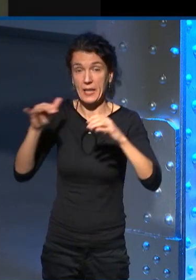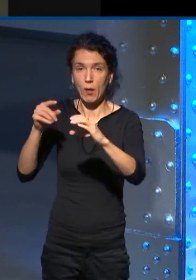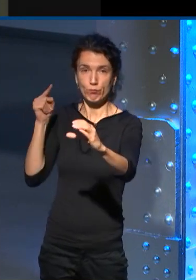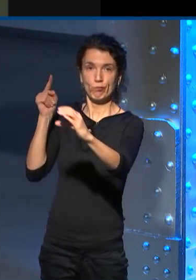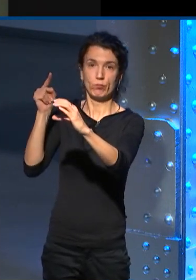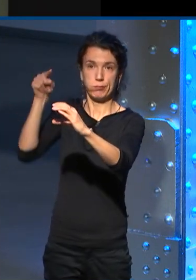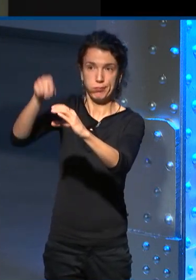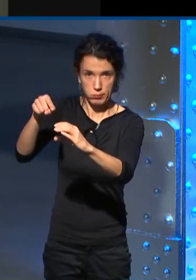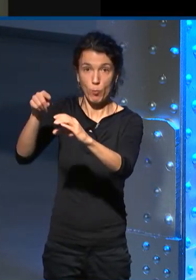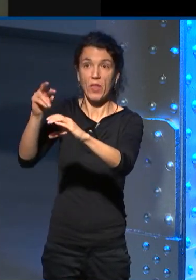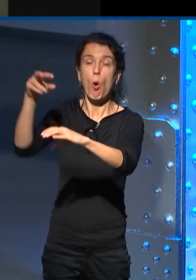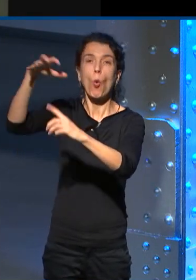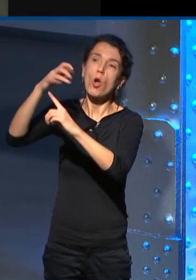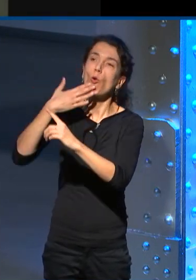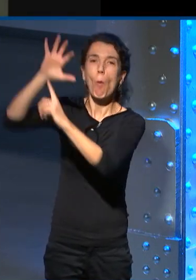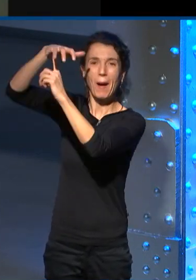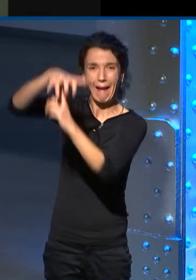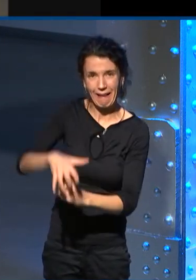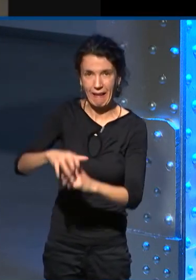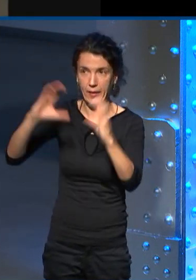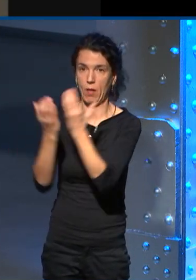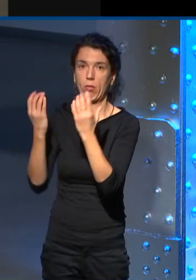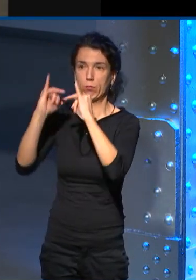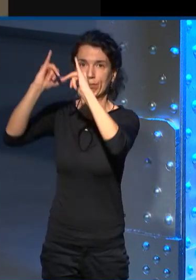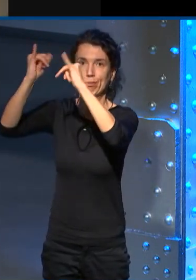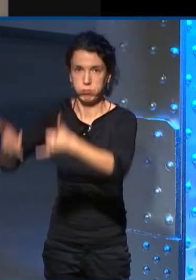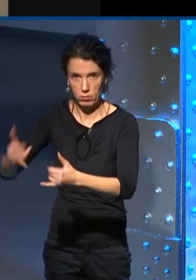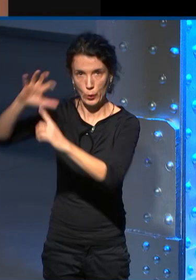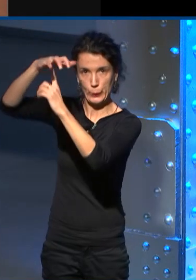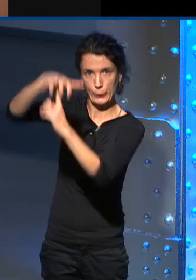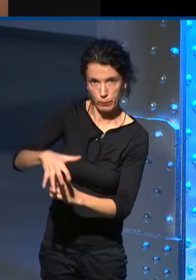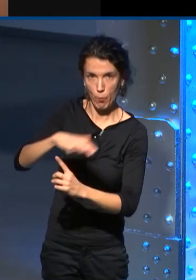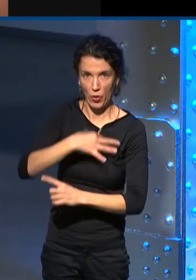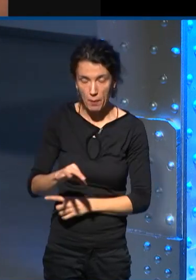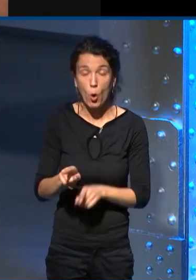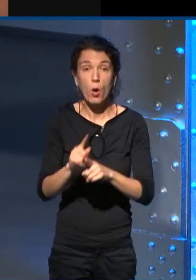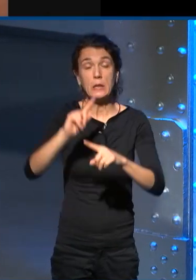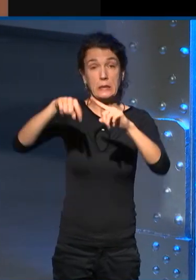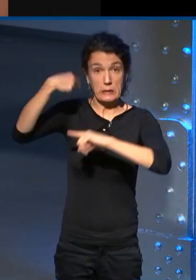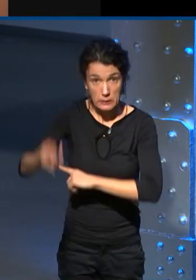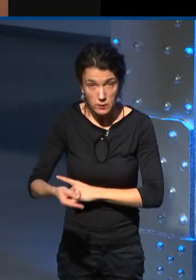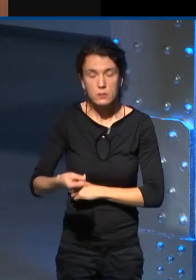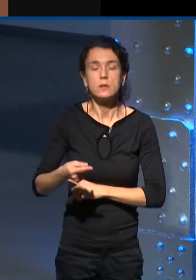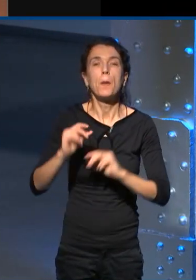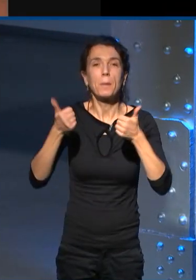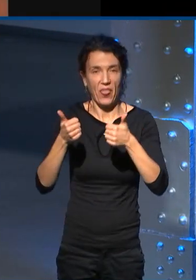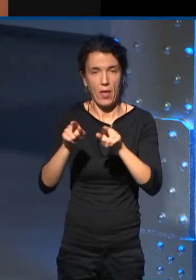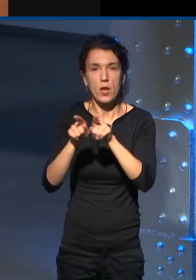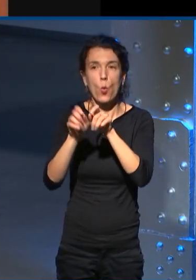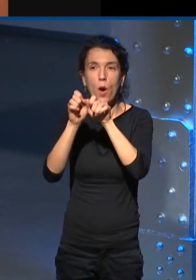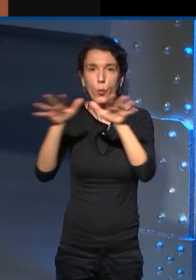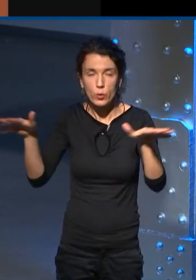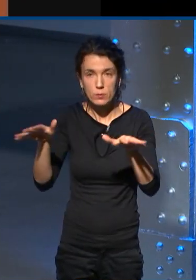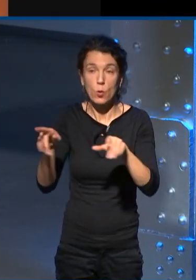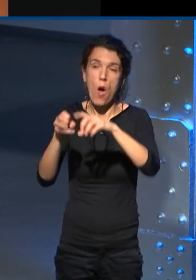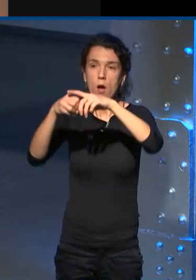podemos desplegar un paracaídas sin riesgo de que el paracaídas se rasgue y se parta. Un tiempo más tarde se